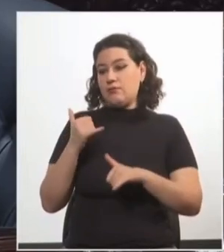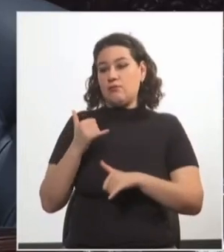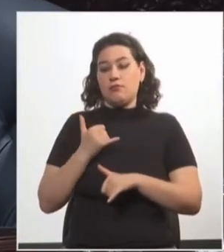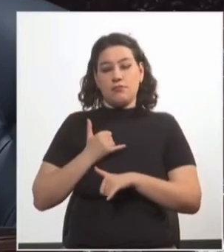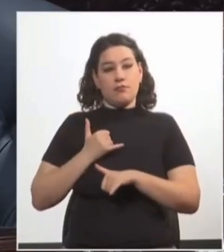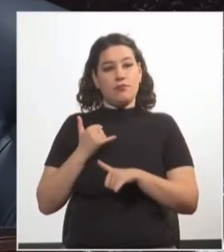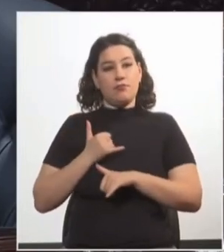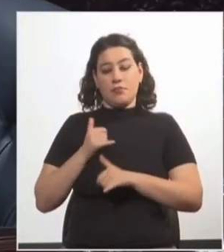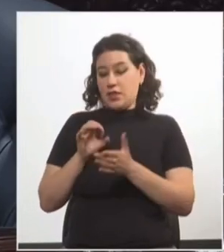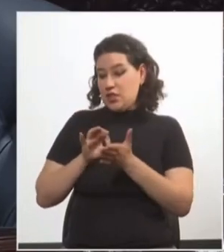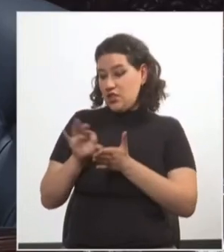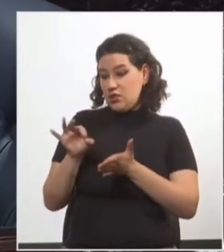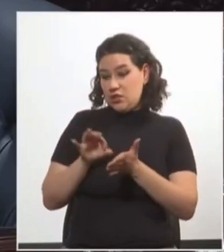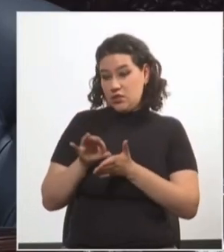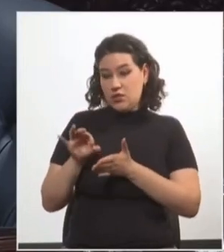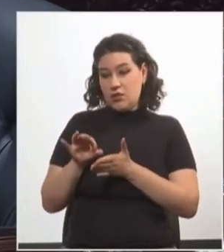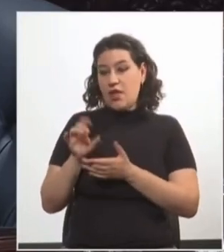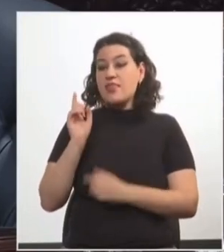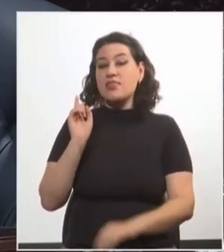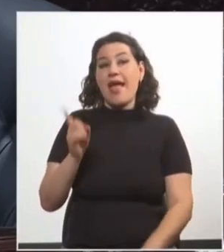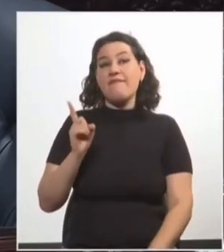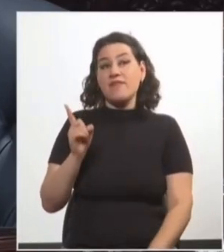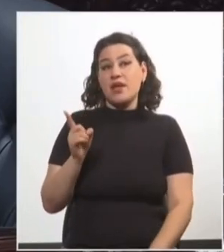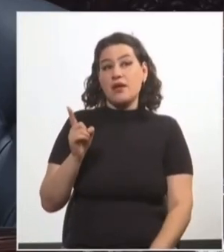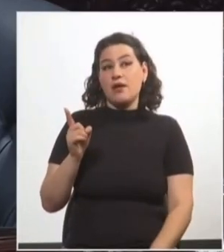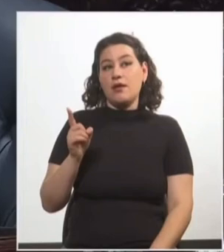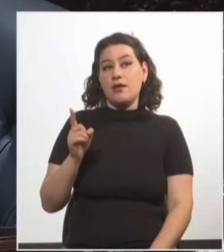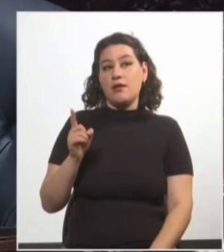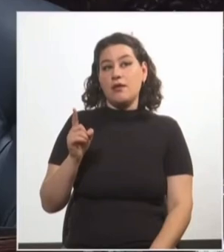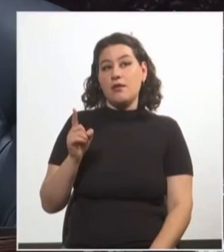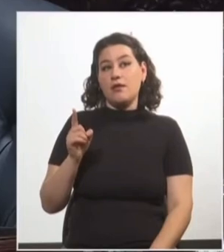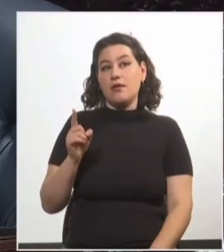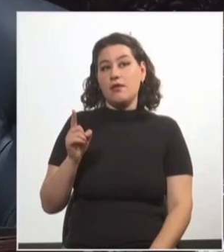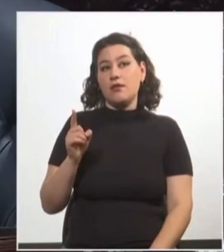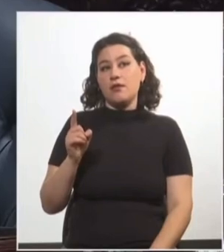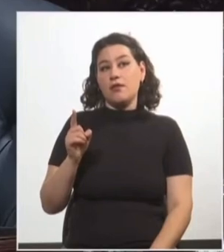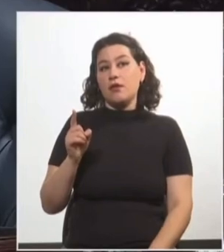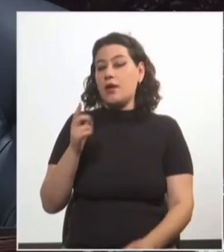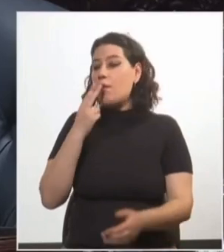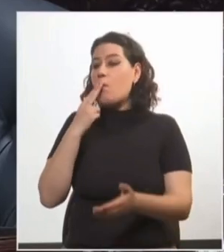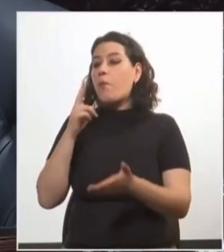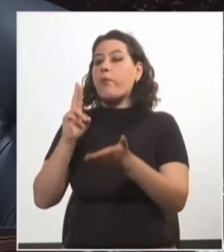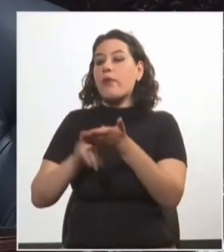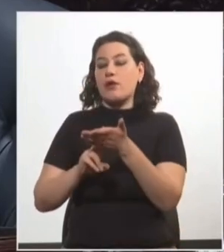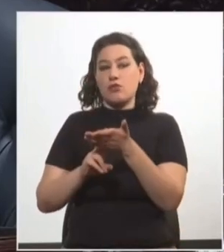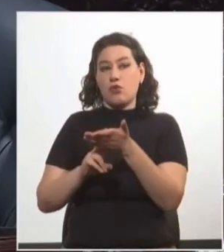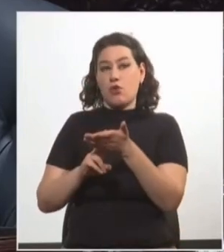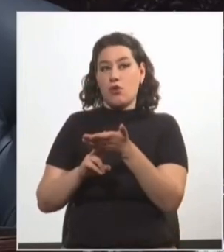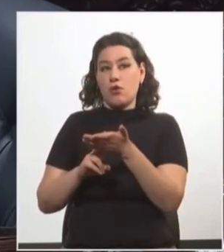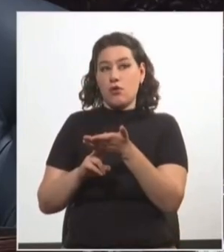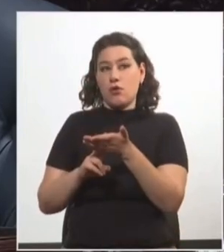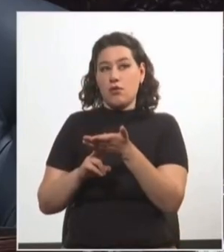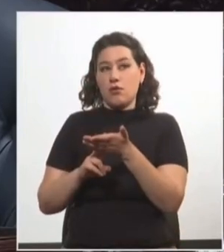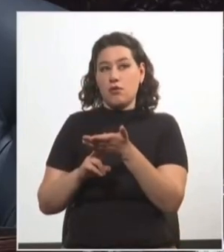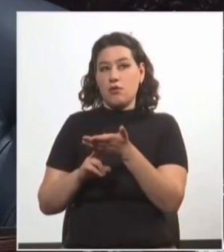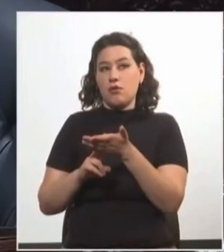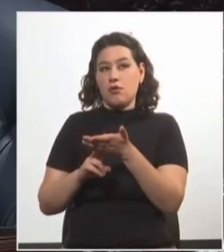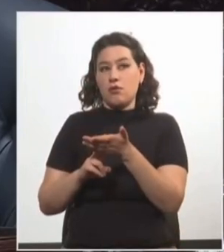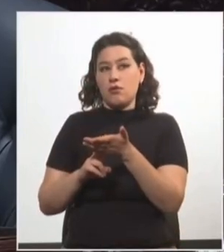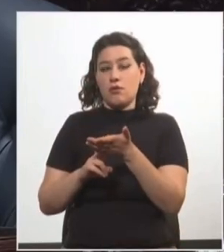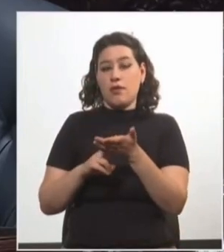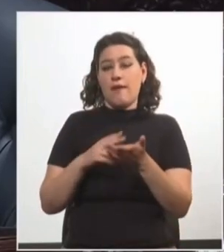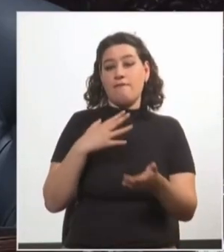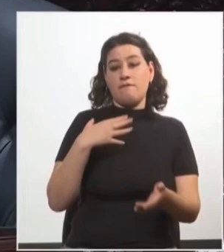ese servicio contribuyeran con un impuesto a ese déficit, pues ni la oposición